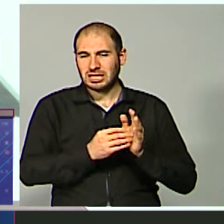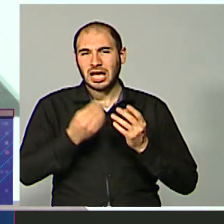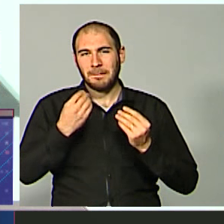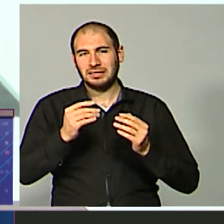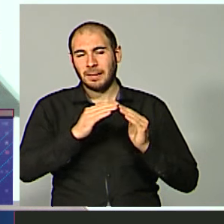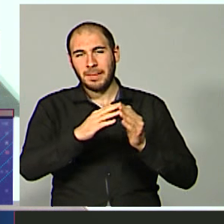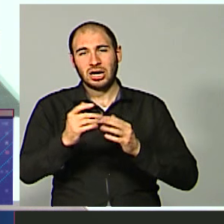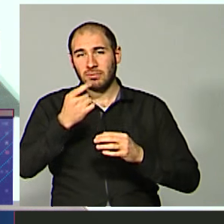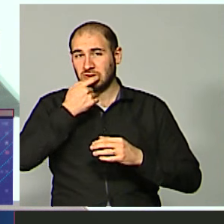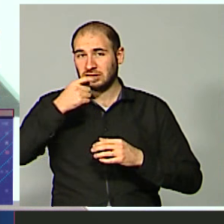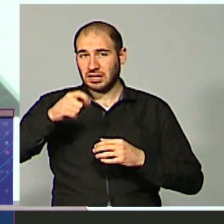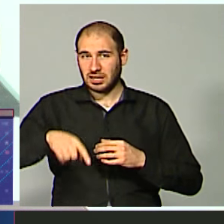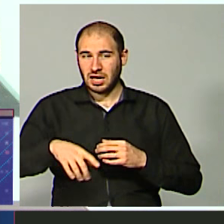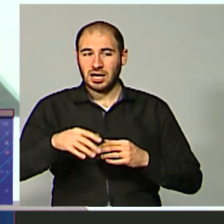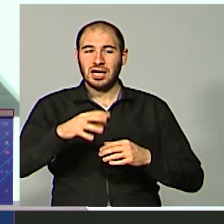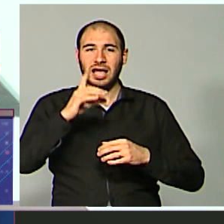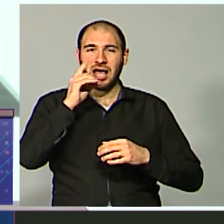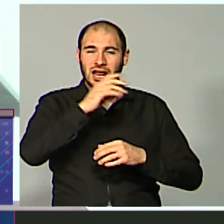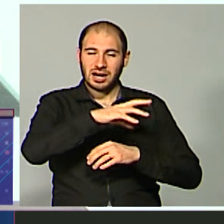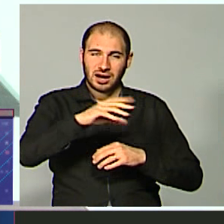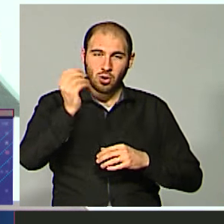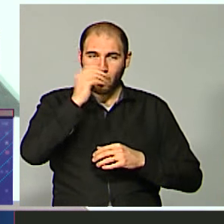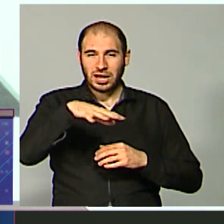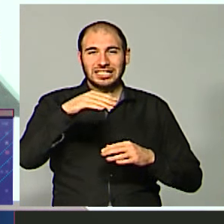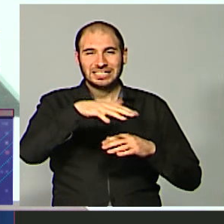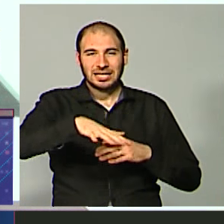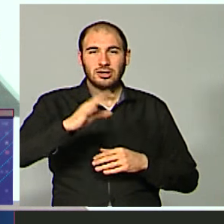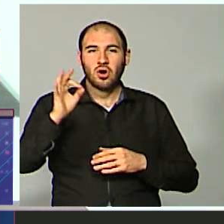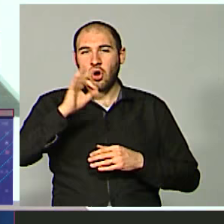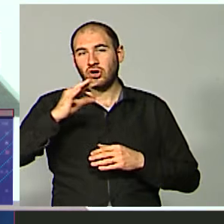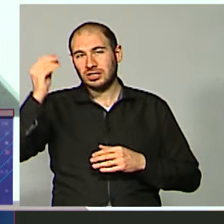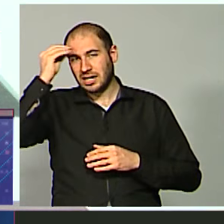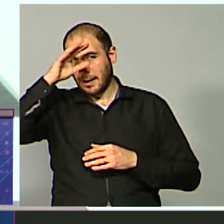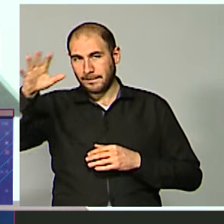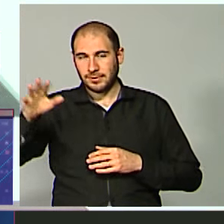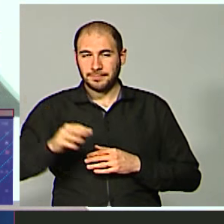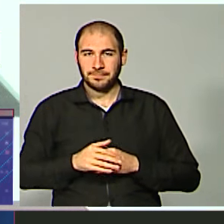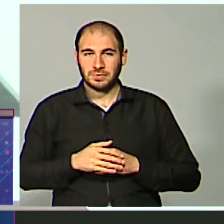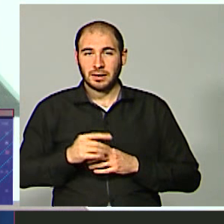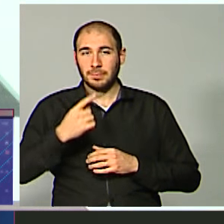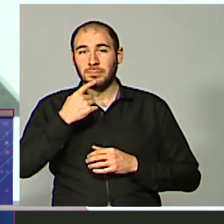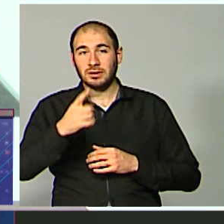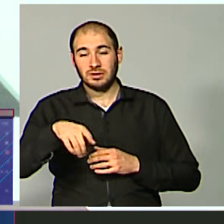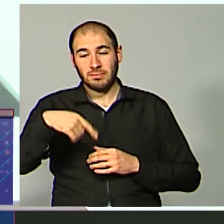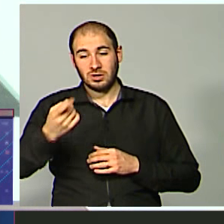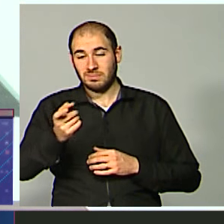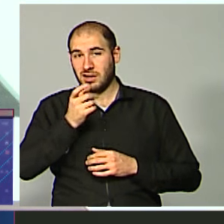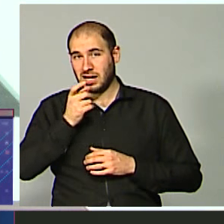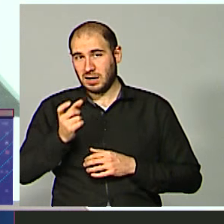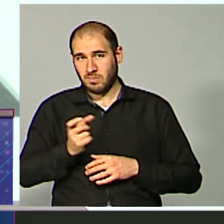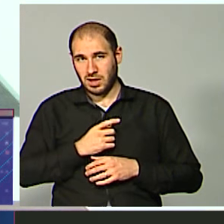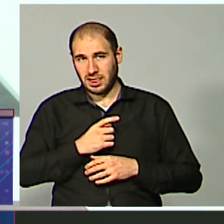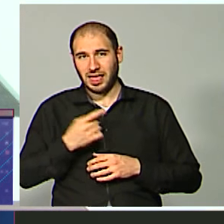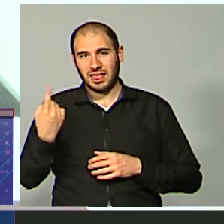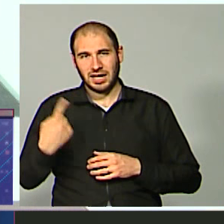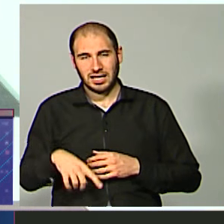barrios mendocinos, ya sean suburbanos o rurales concretamente. La siguiente pregunta, la respuesta de él tiene que ver